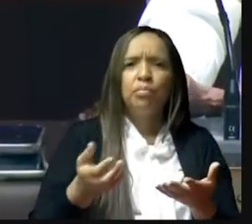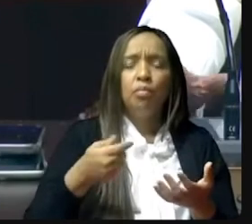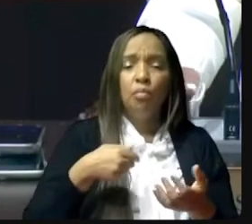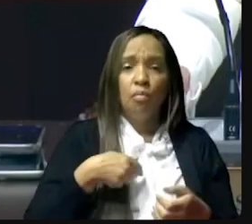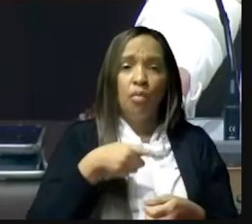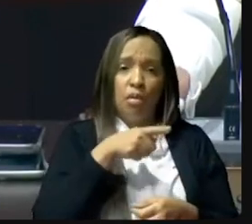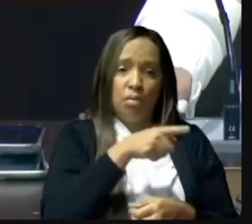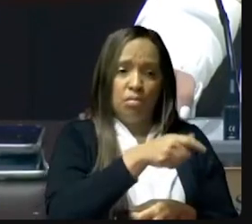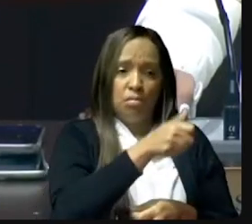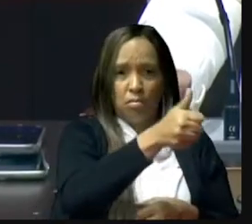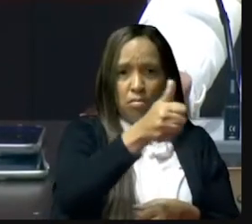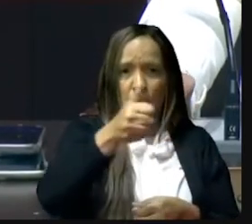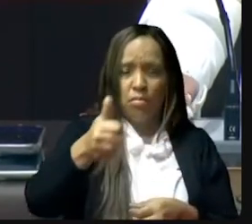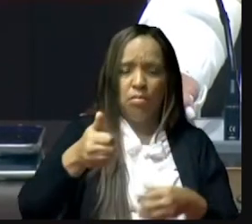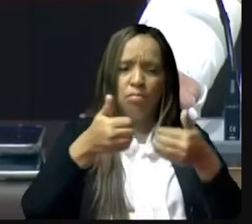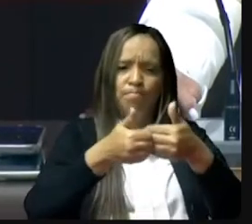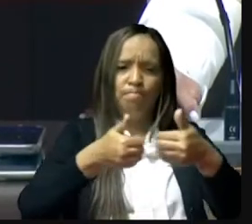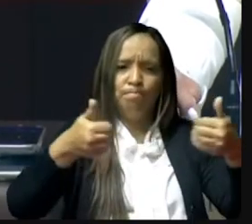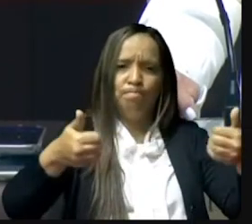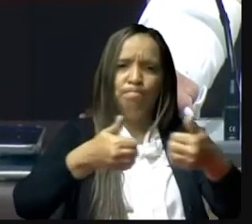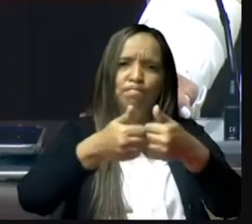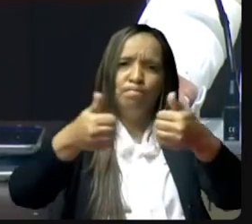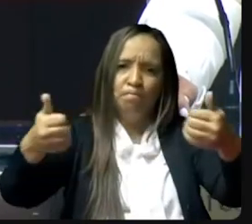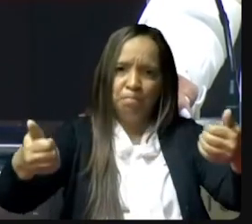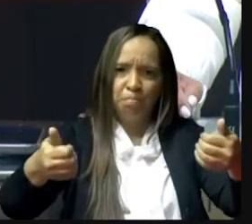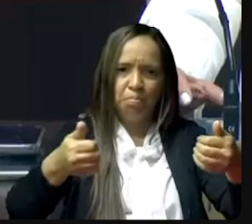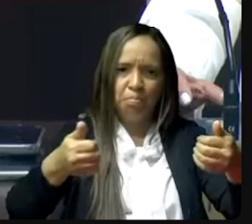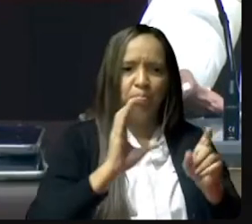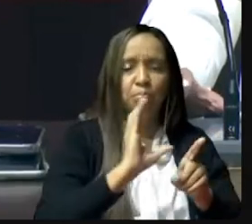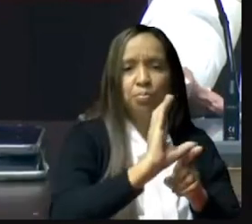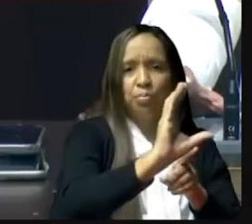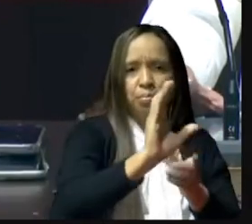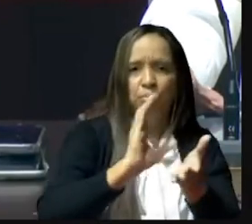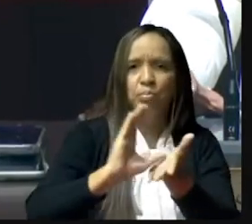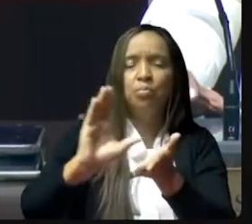le corresponde a cada quien entonces también